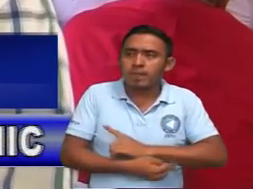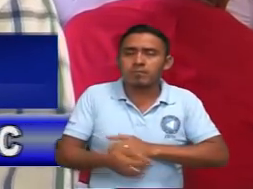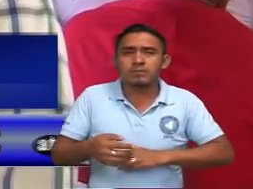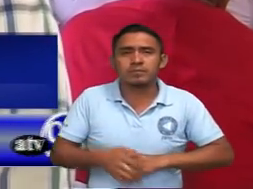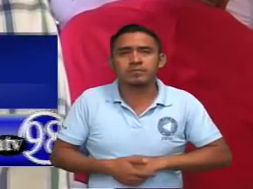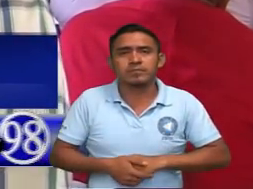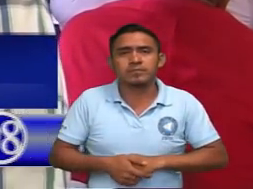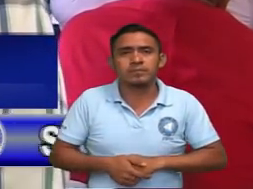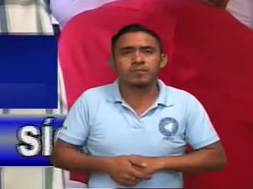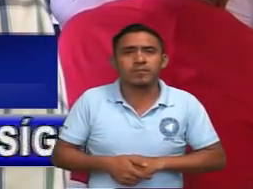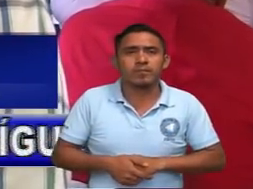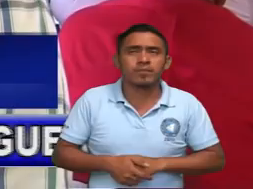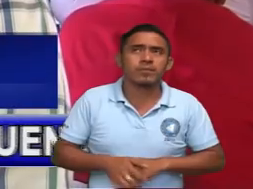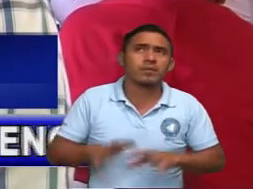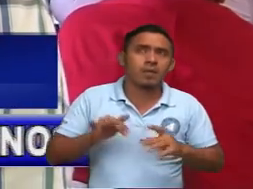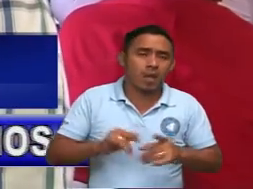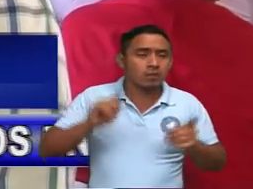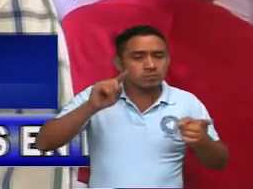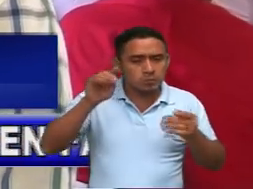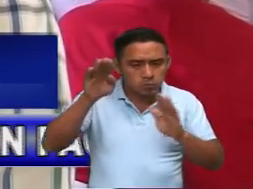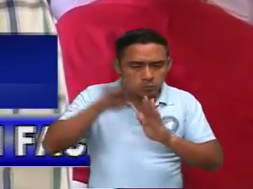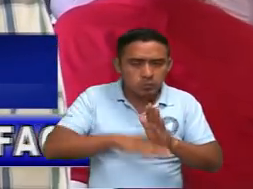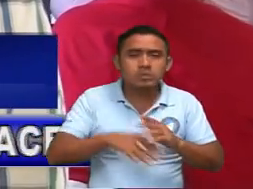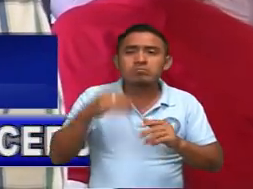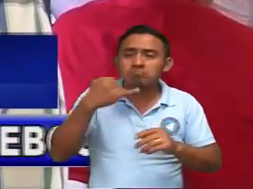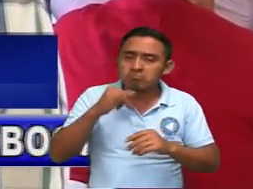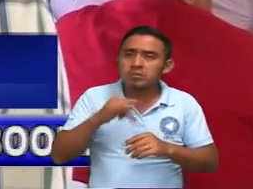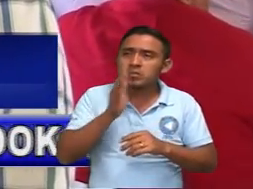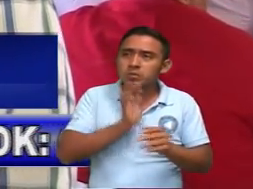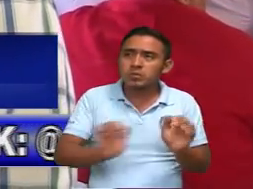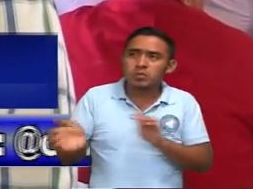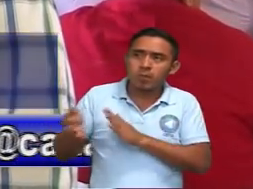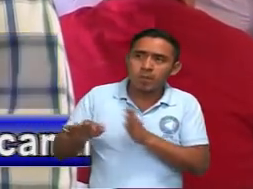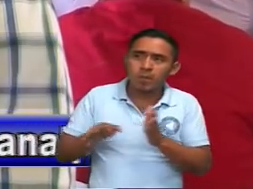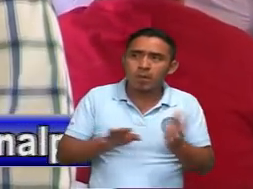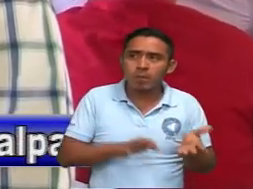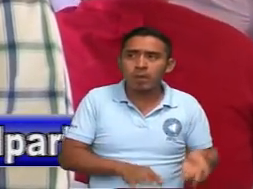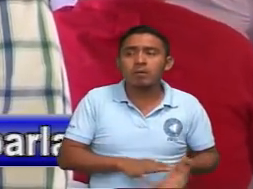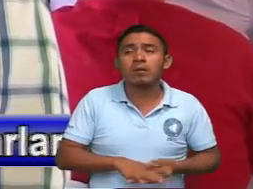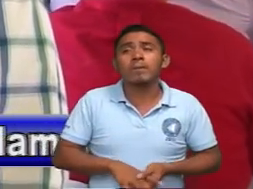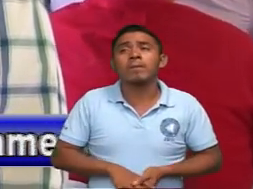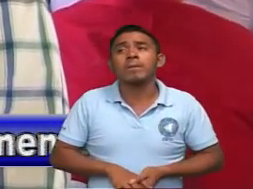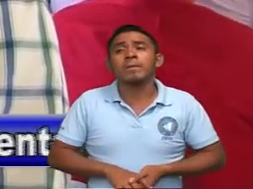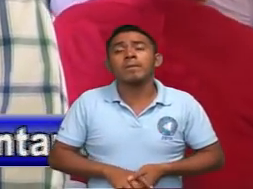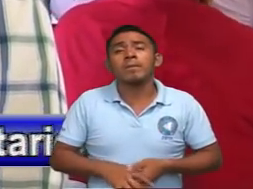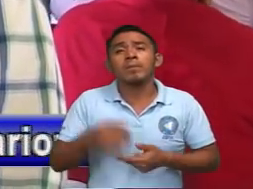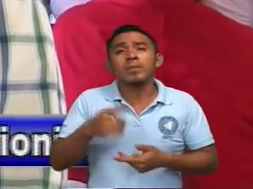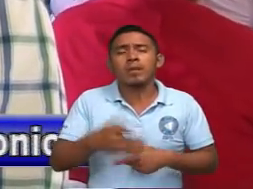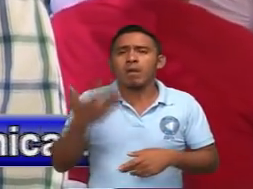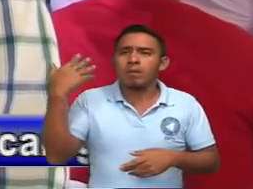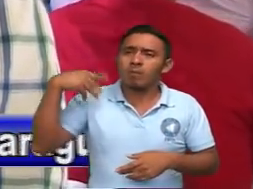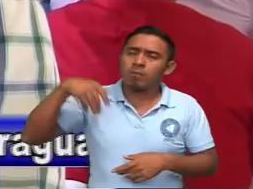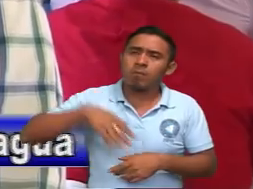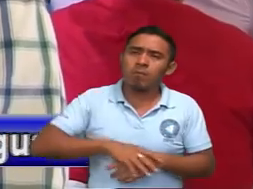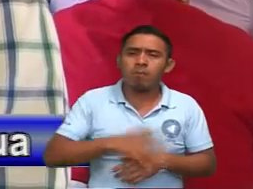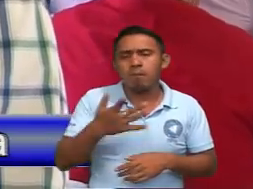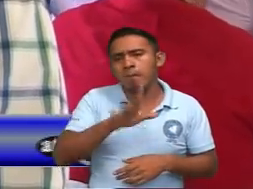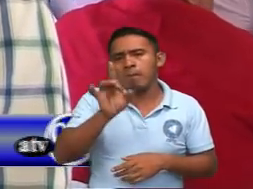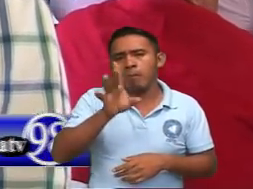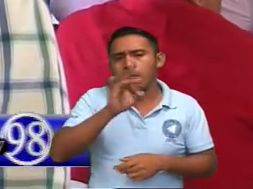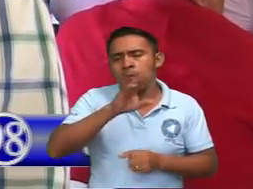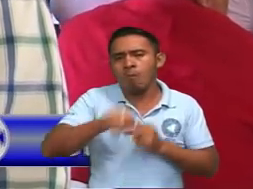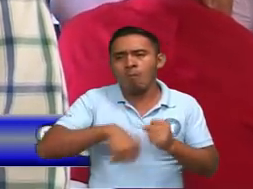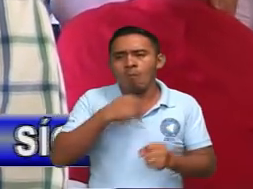¿verdad? ¿Ha disminuido los casos? Ha disminuido la mortalidad. La mortalidad nicaragüense se manejaba hace muchos años, hace 15